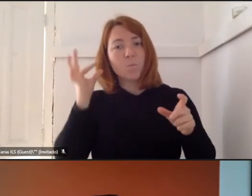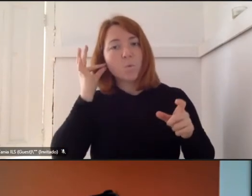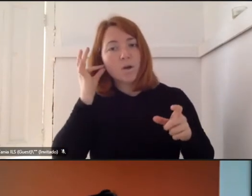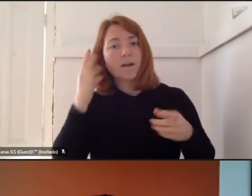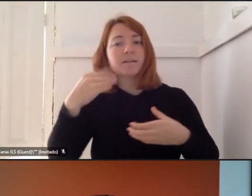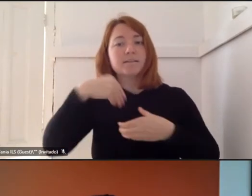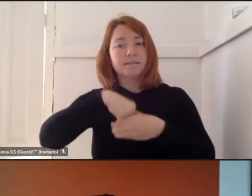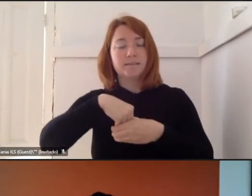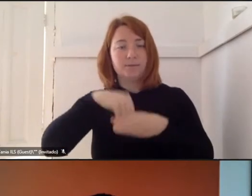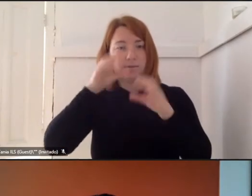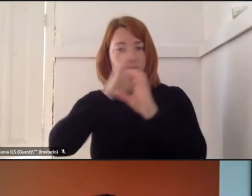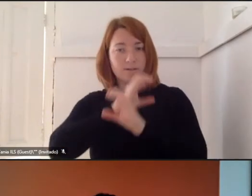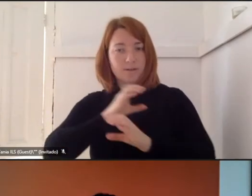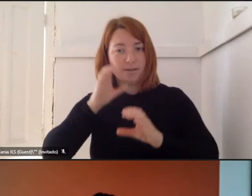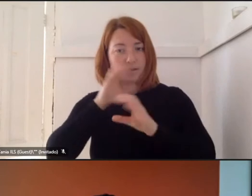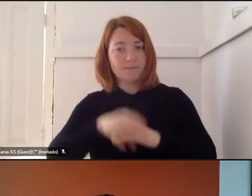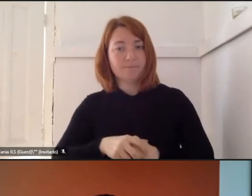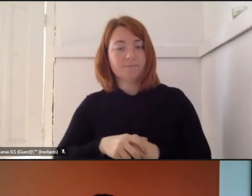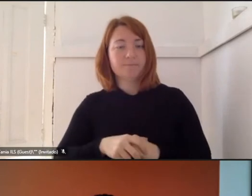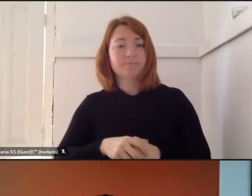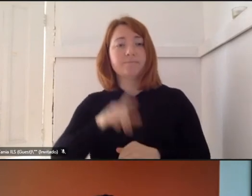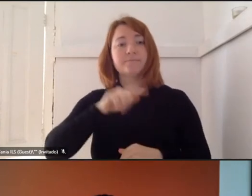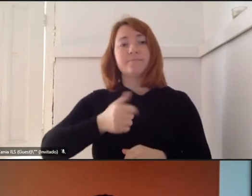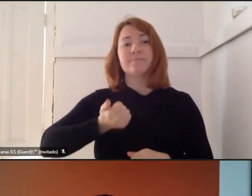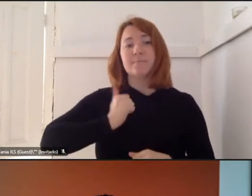estas disciplinas. Aprovecho para decir que ayer